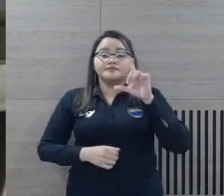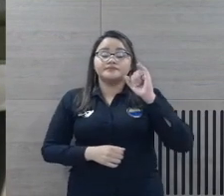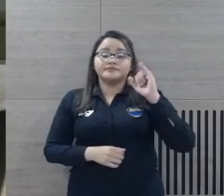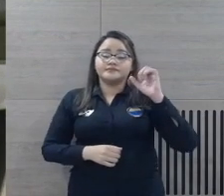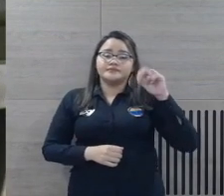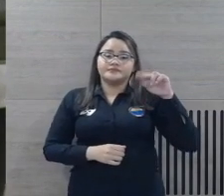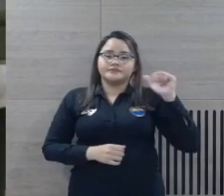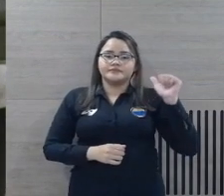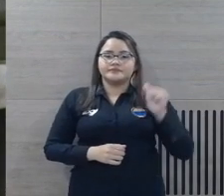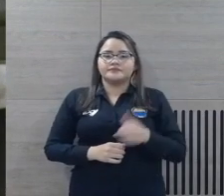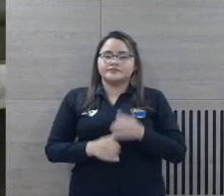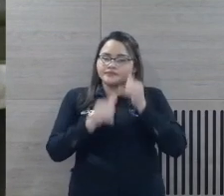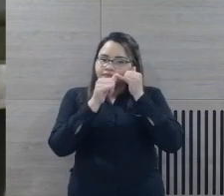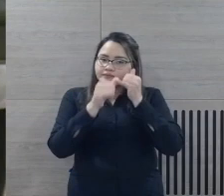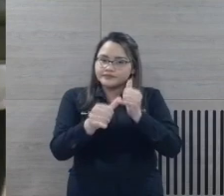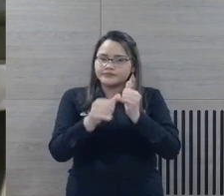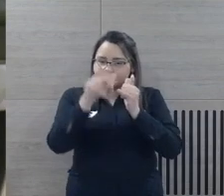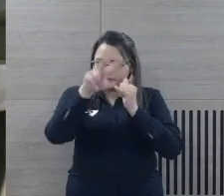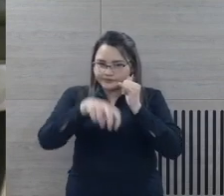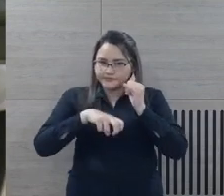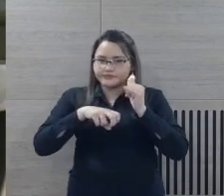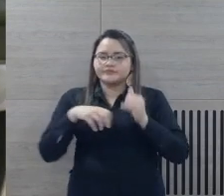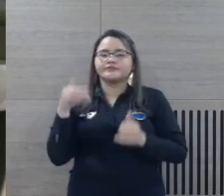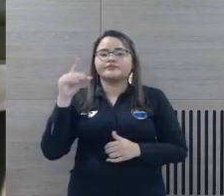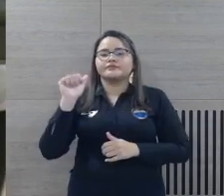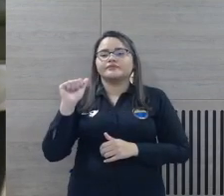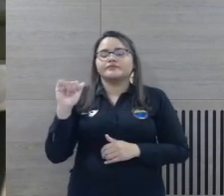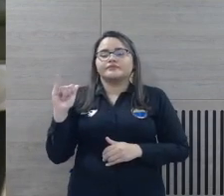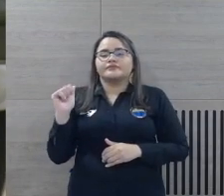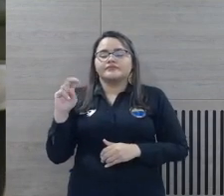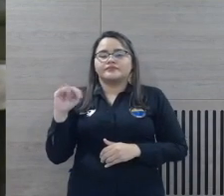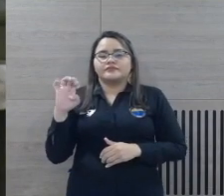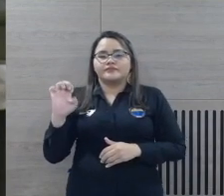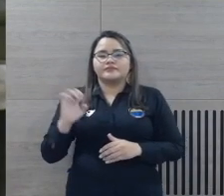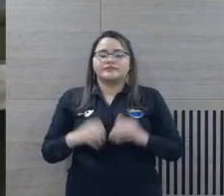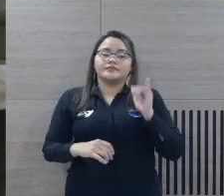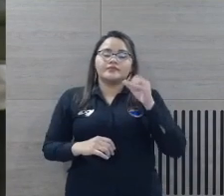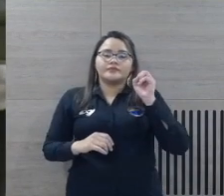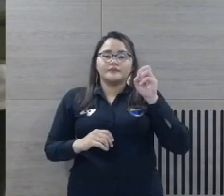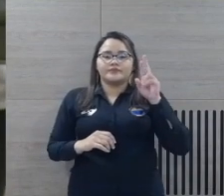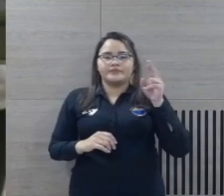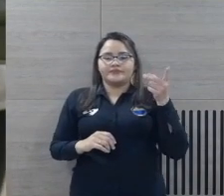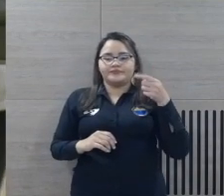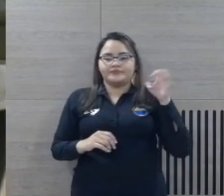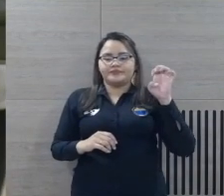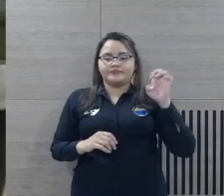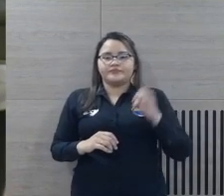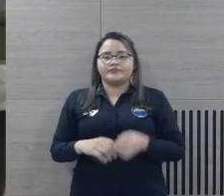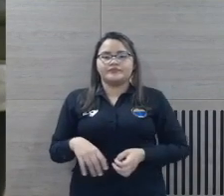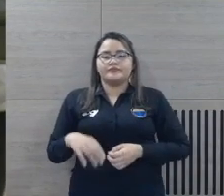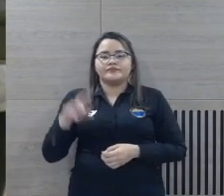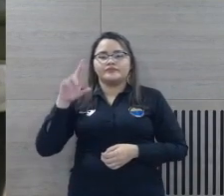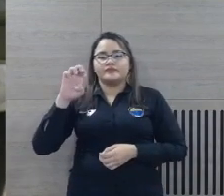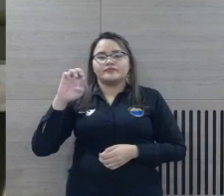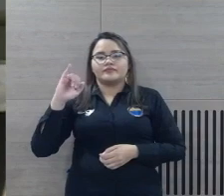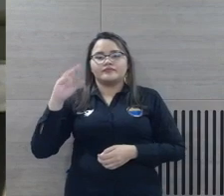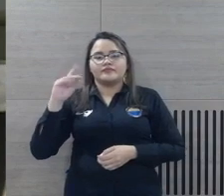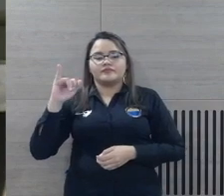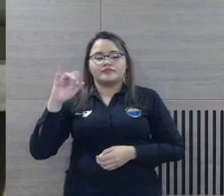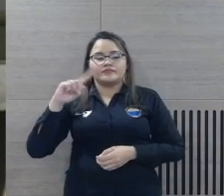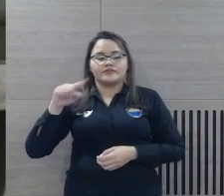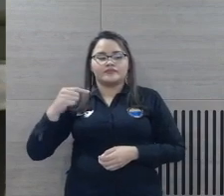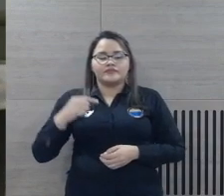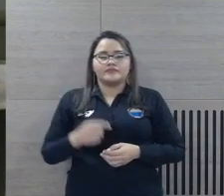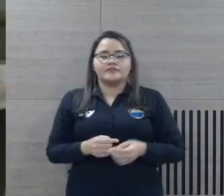Arango. Jorge Luis Mozo Angulo. Raidiri Zulais Ortega Argote. Ángela Liliana Cantillo Matos. Cristian David